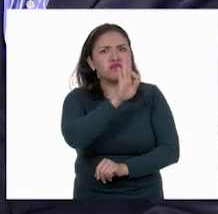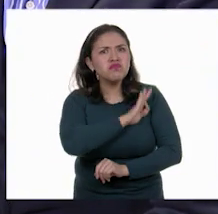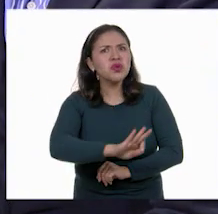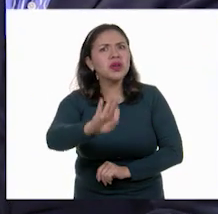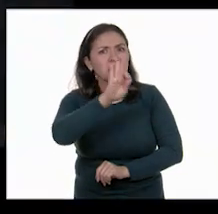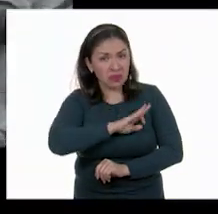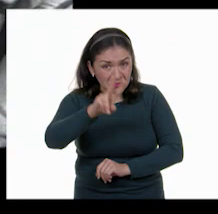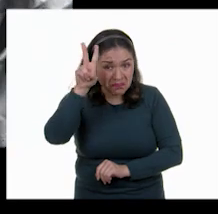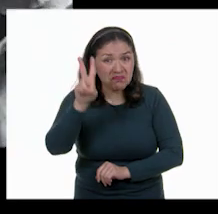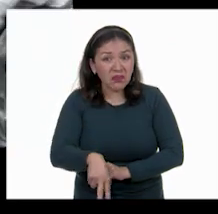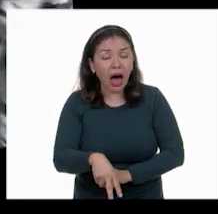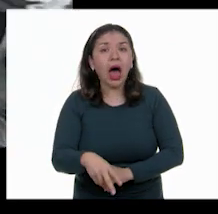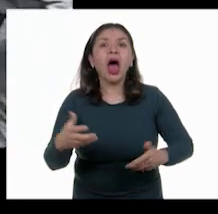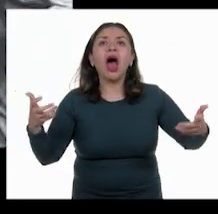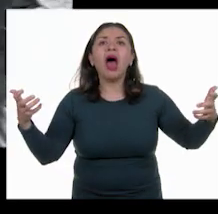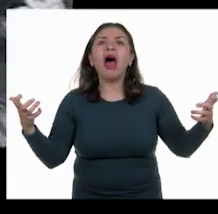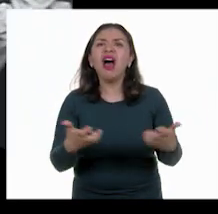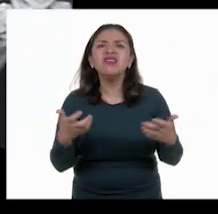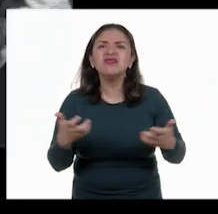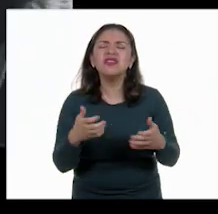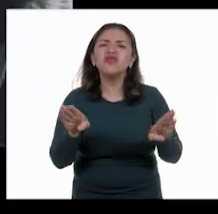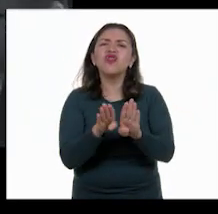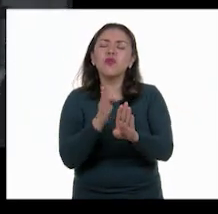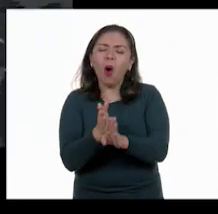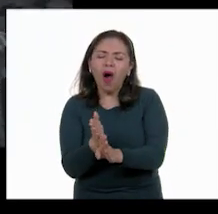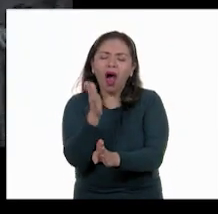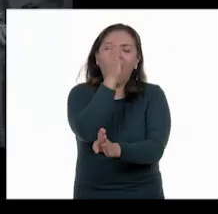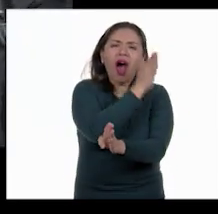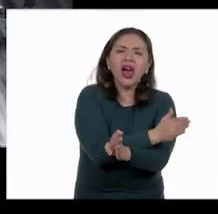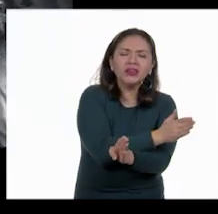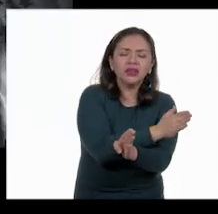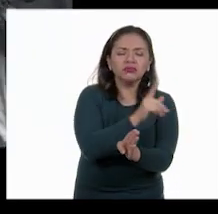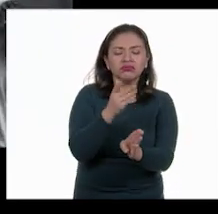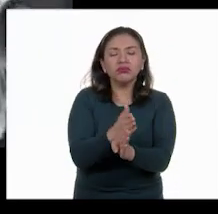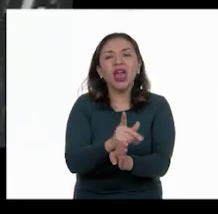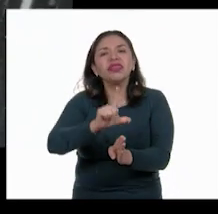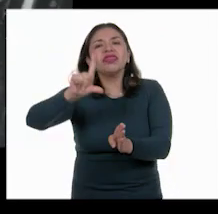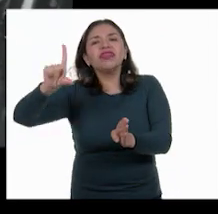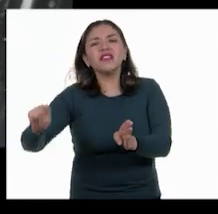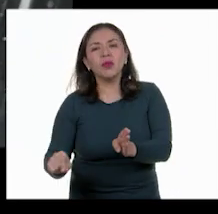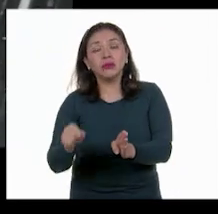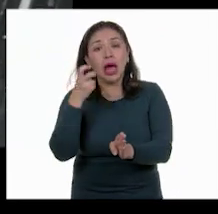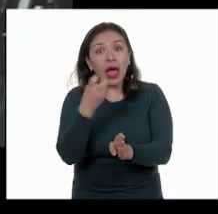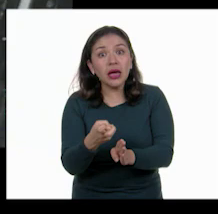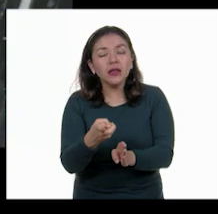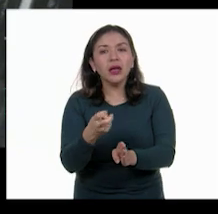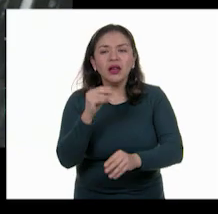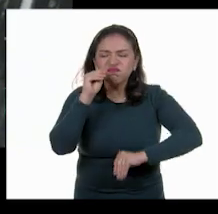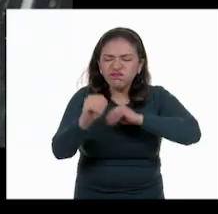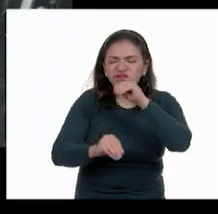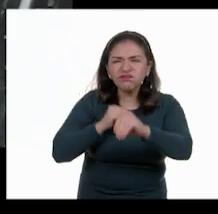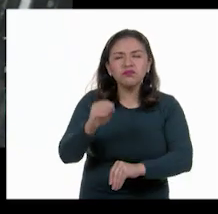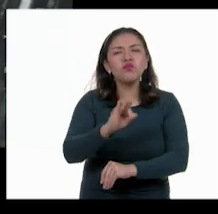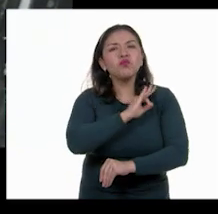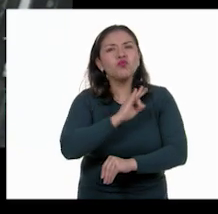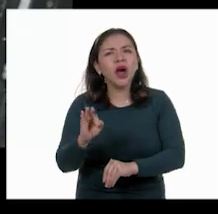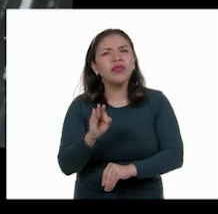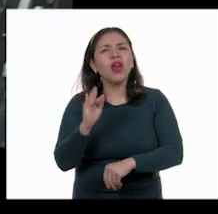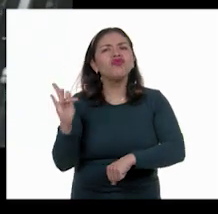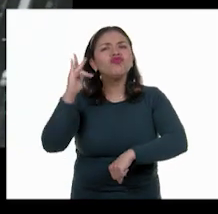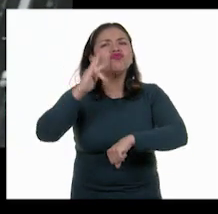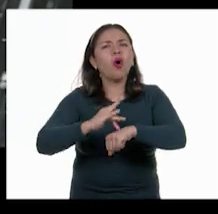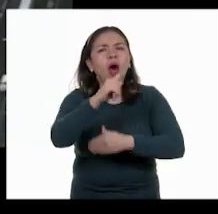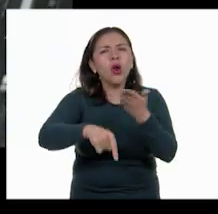sin lugar a dudas, crear un antes y un después, en donde se logra tocar